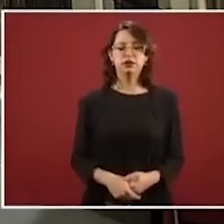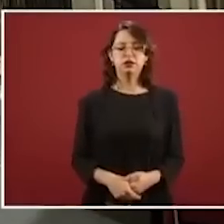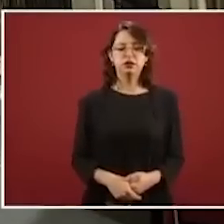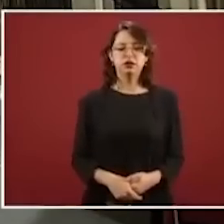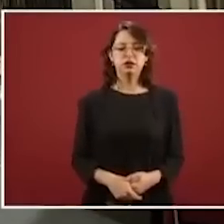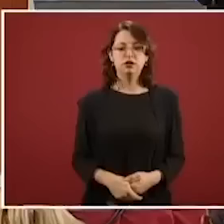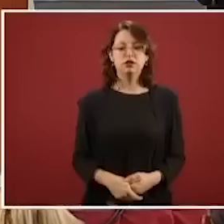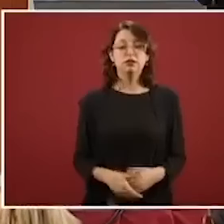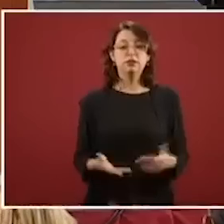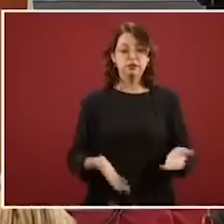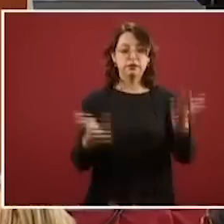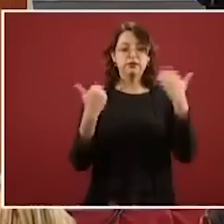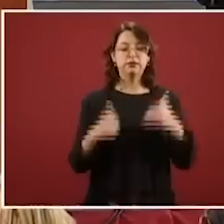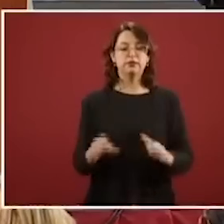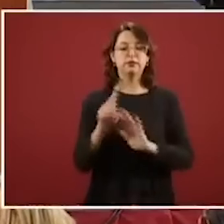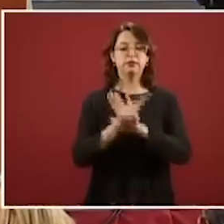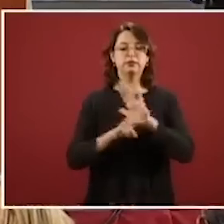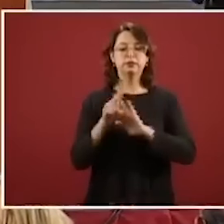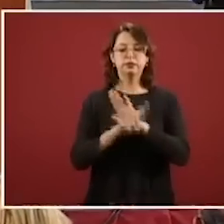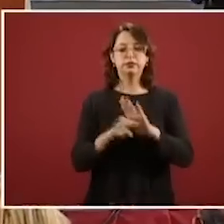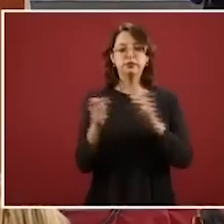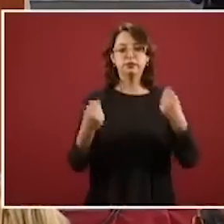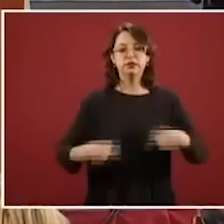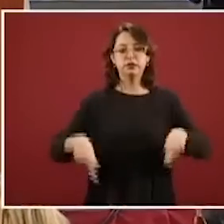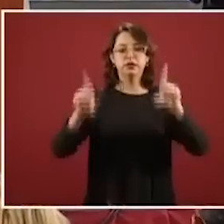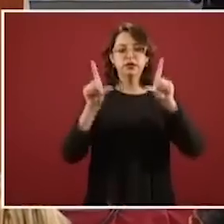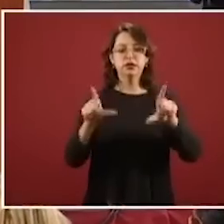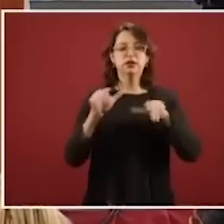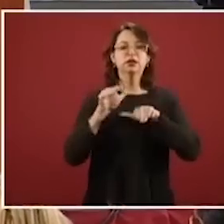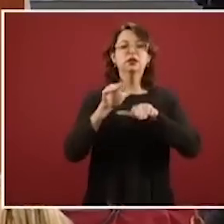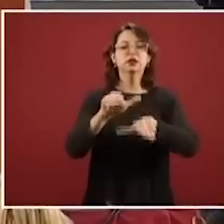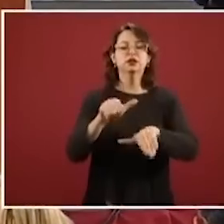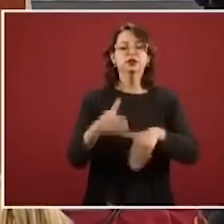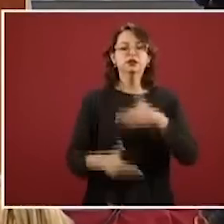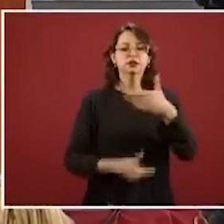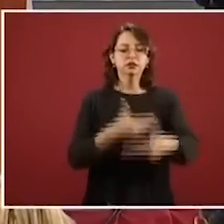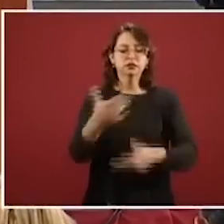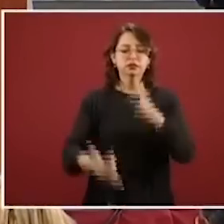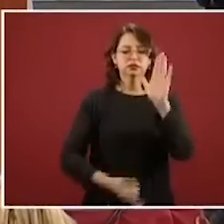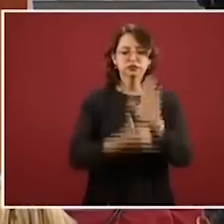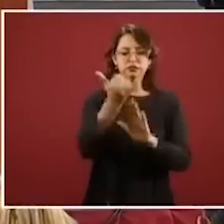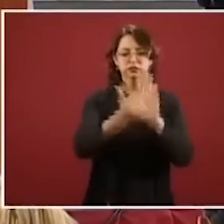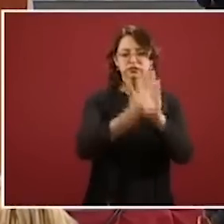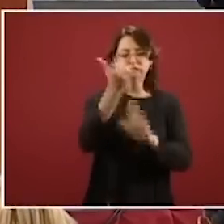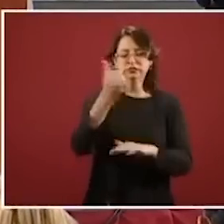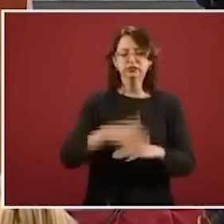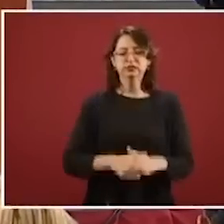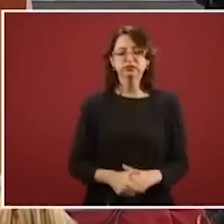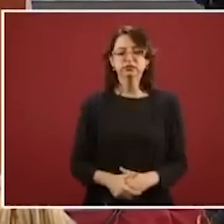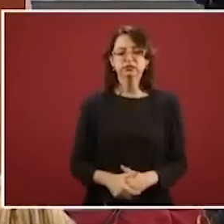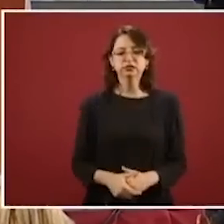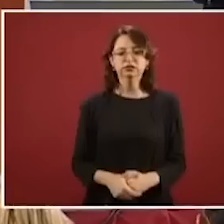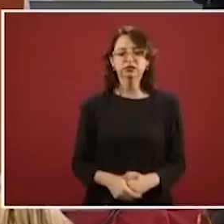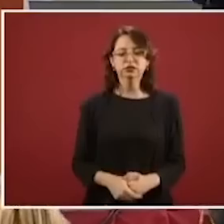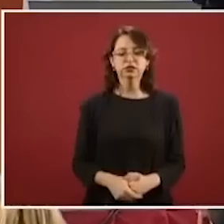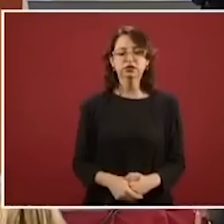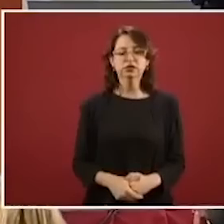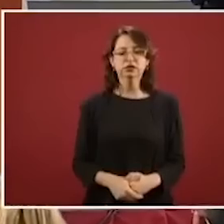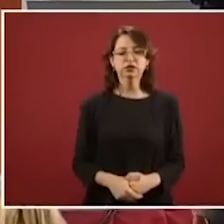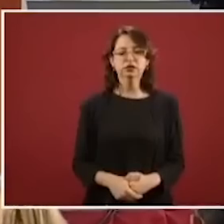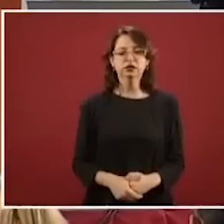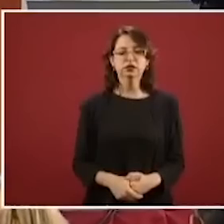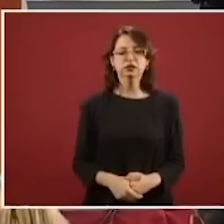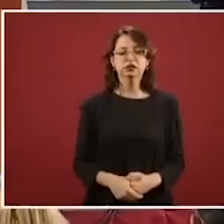los videos sobre el avance en las obras, en el caso de... Hoy